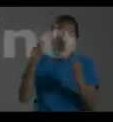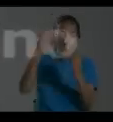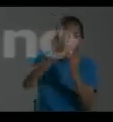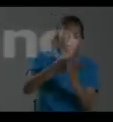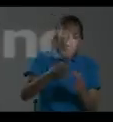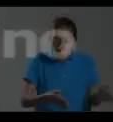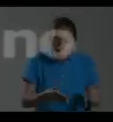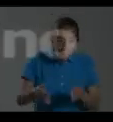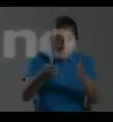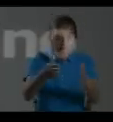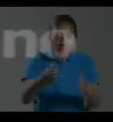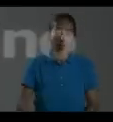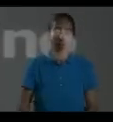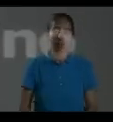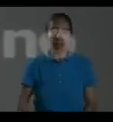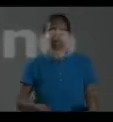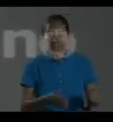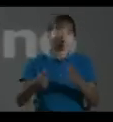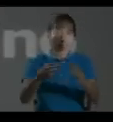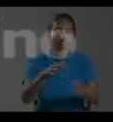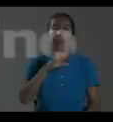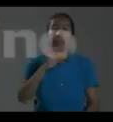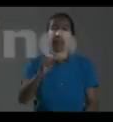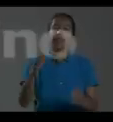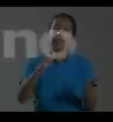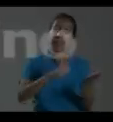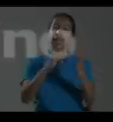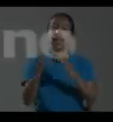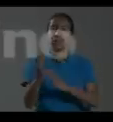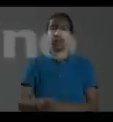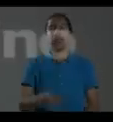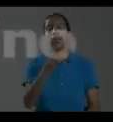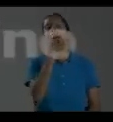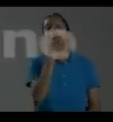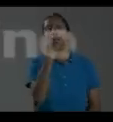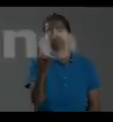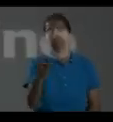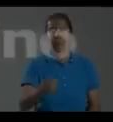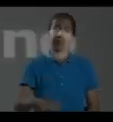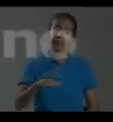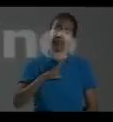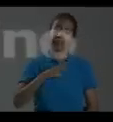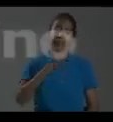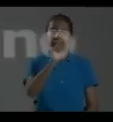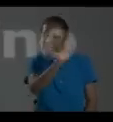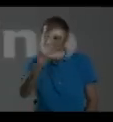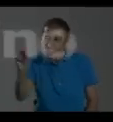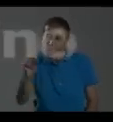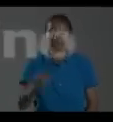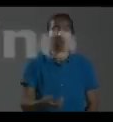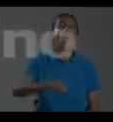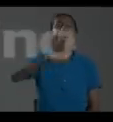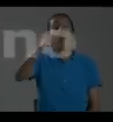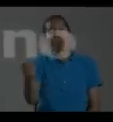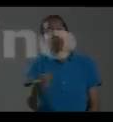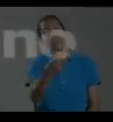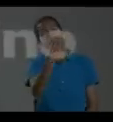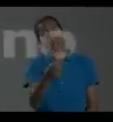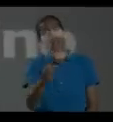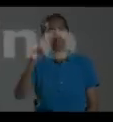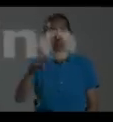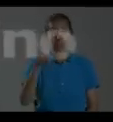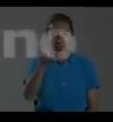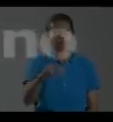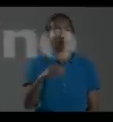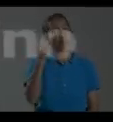el camino es Jesús. Yo, perdone que tenga que subrayarlo otra vez. Si usted es buena